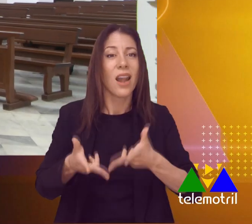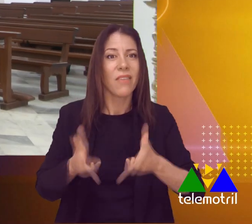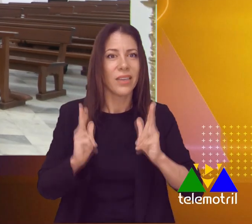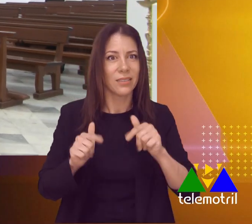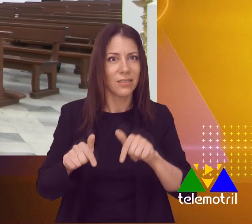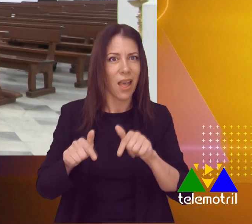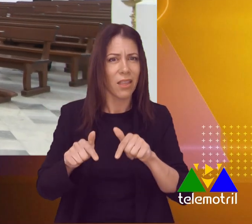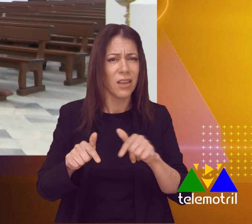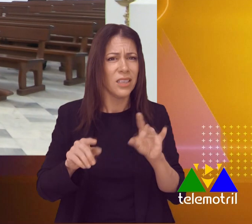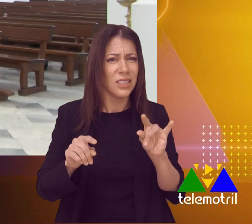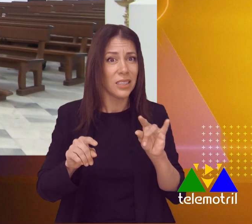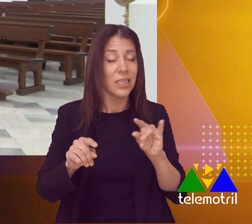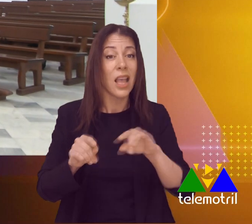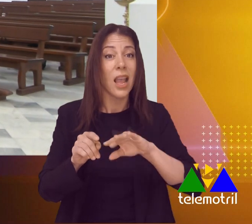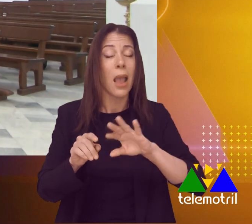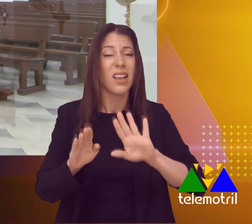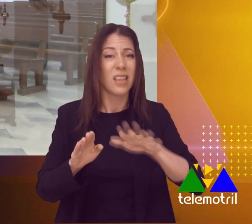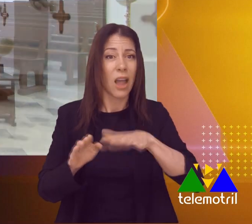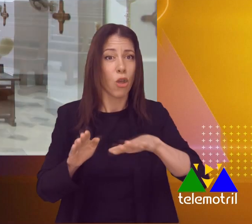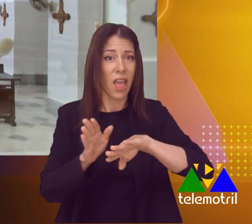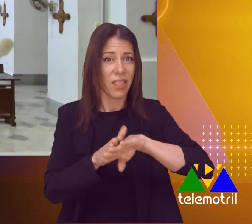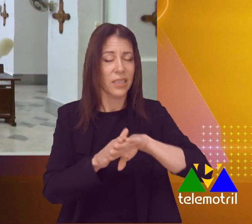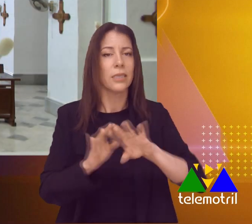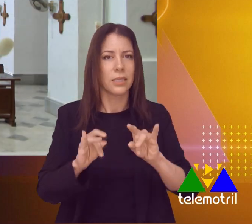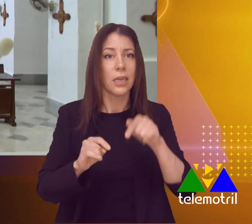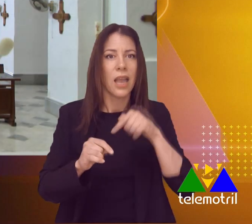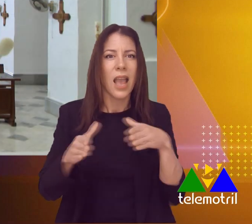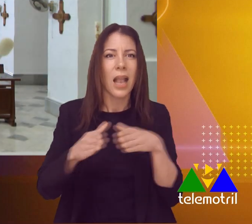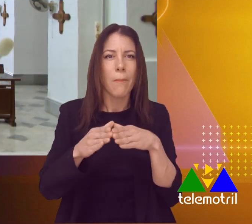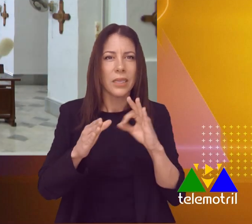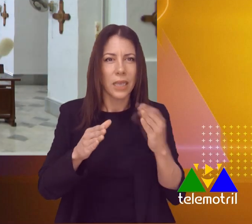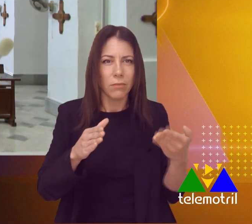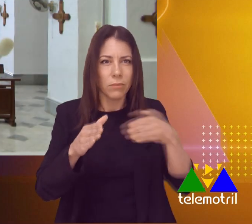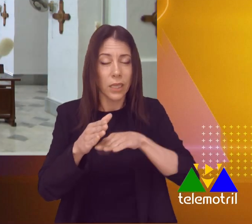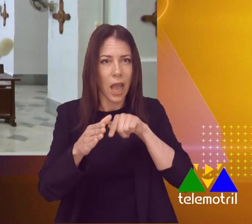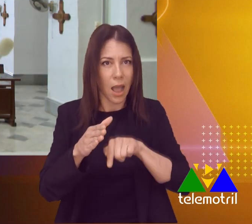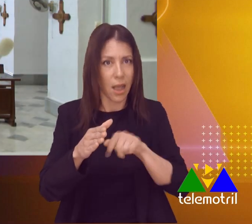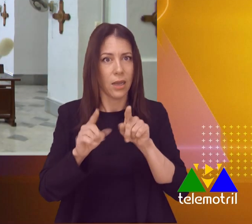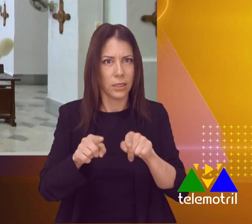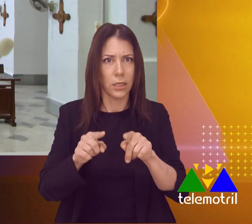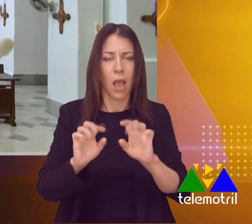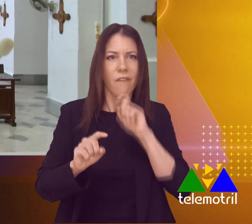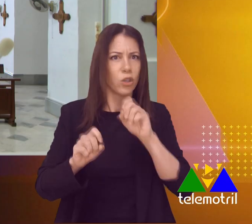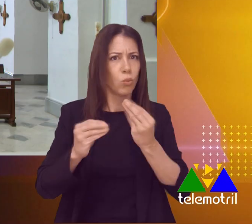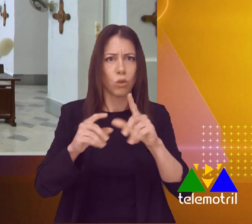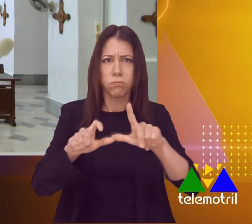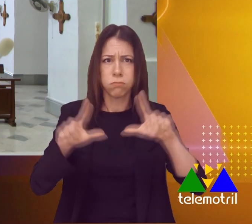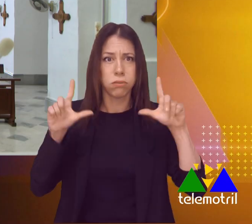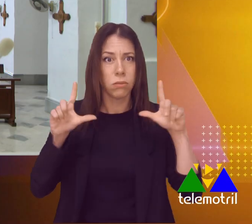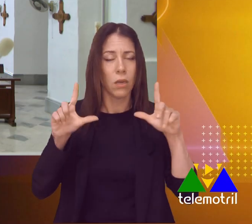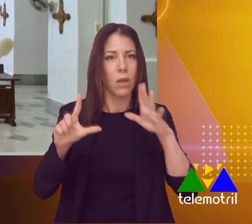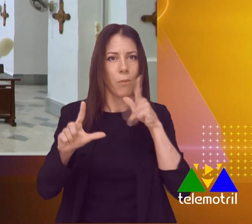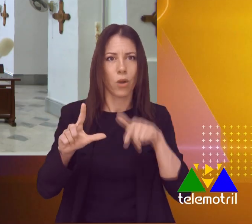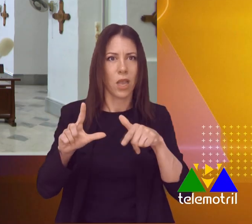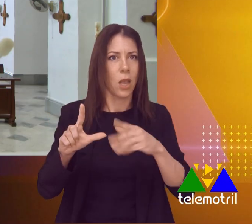Al lado del coro, ¿no? En la parte derecha. Y debió ser su capilla de enterramiento. Gonzalo Hernández Herrera fue todo un personaje. Sus capellanías que